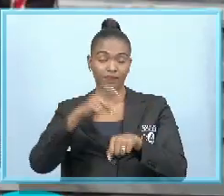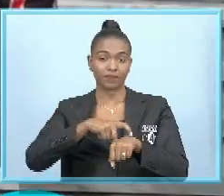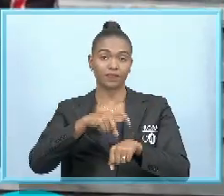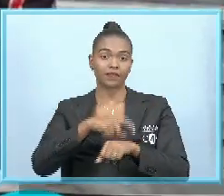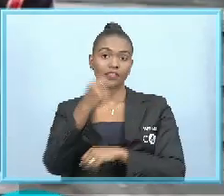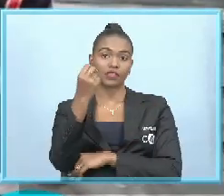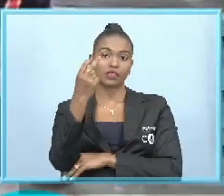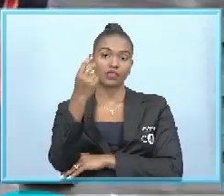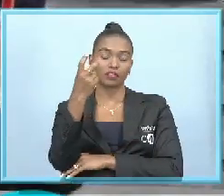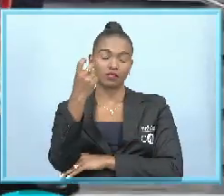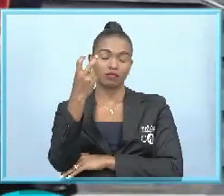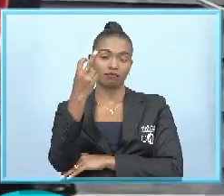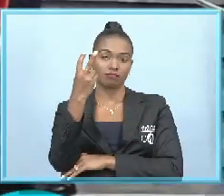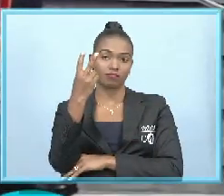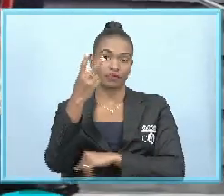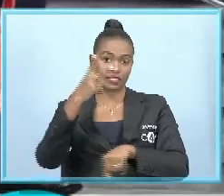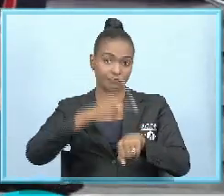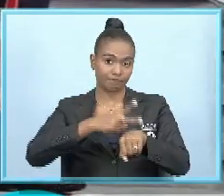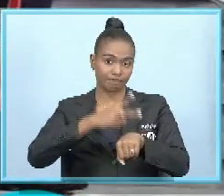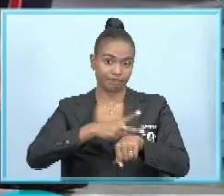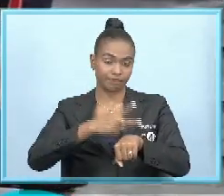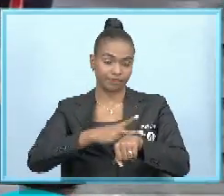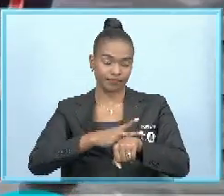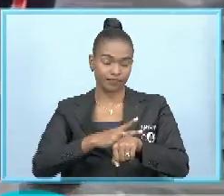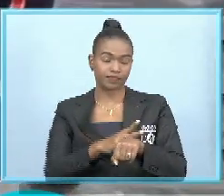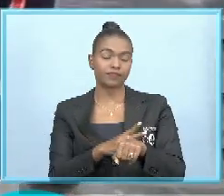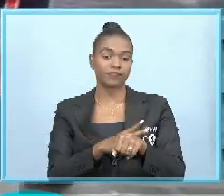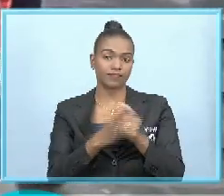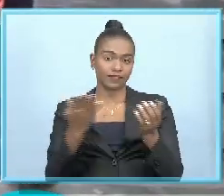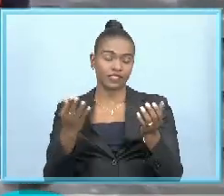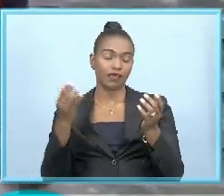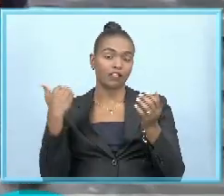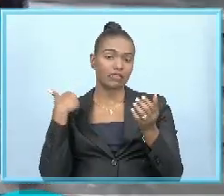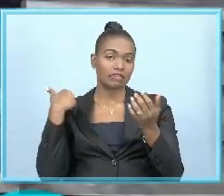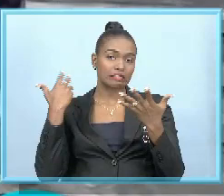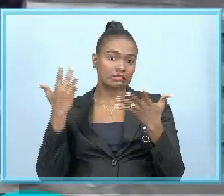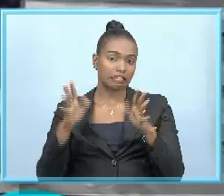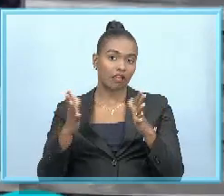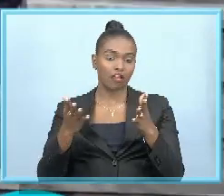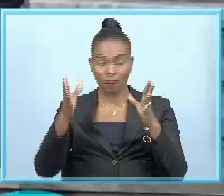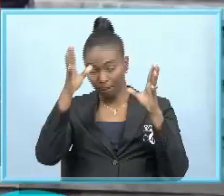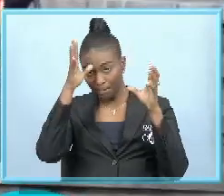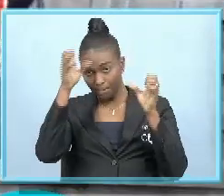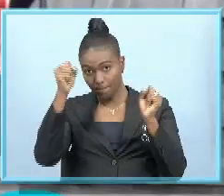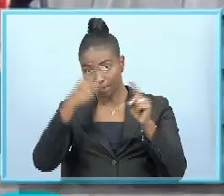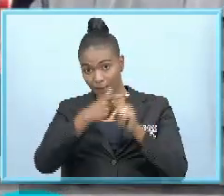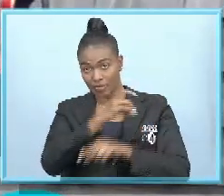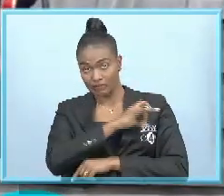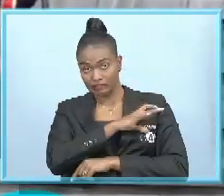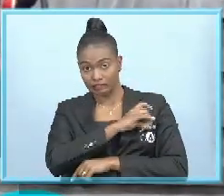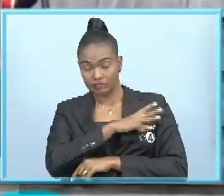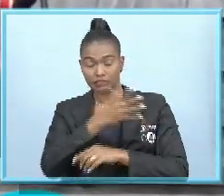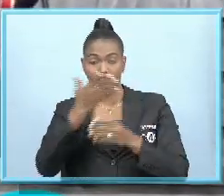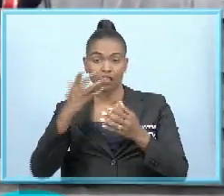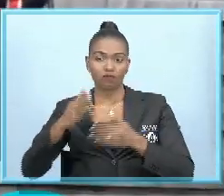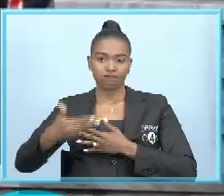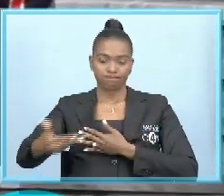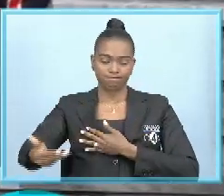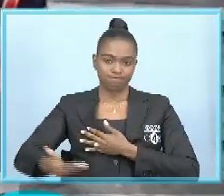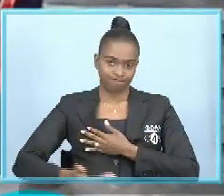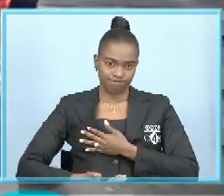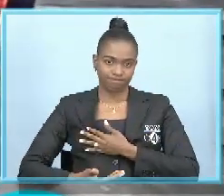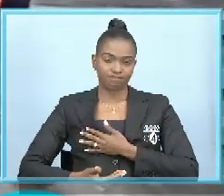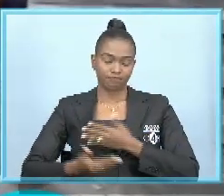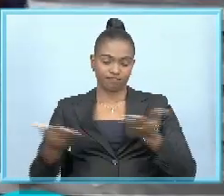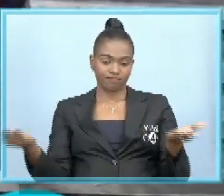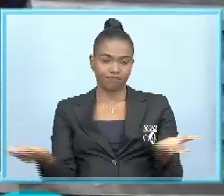12 del mediodía. Estuvo el mandatario chileno, de inmediato fue recibido